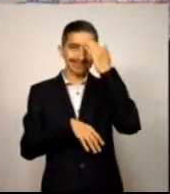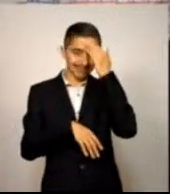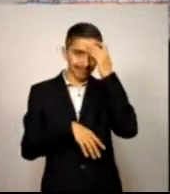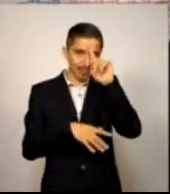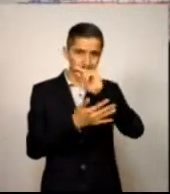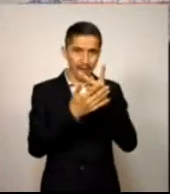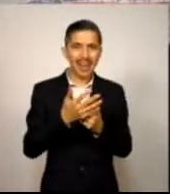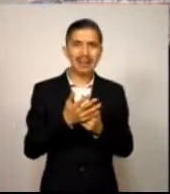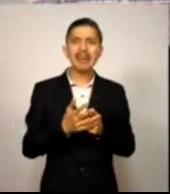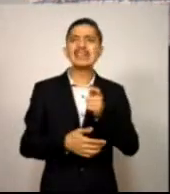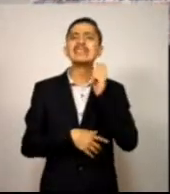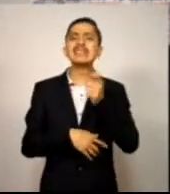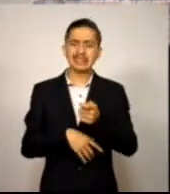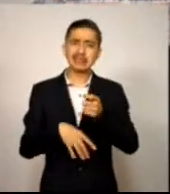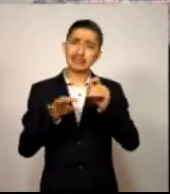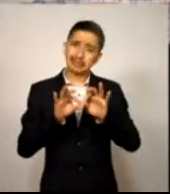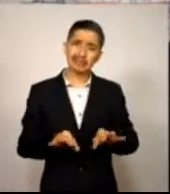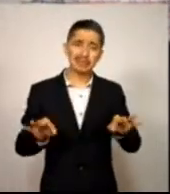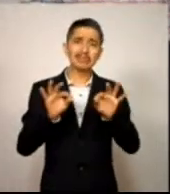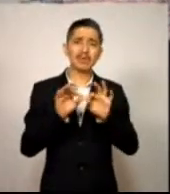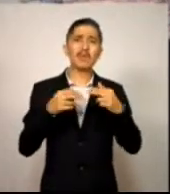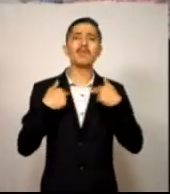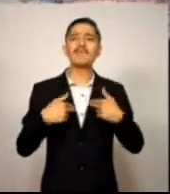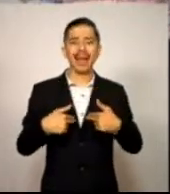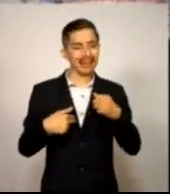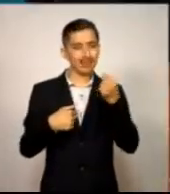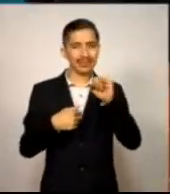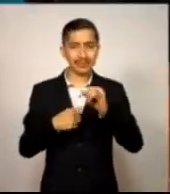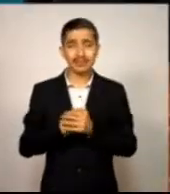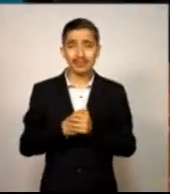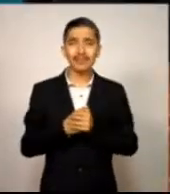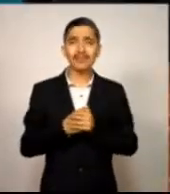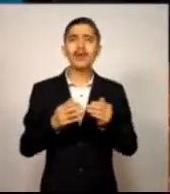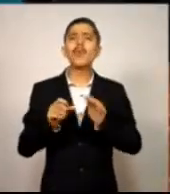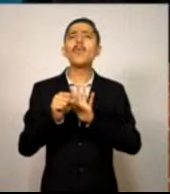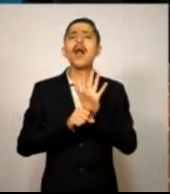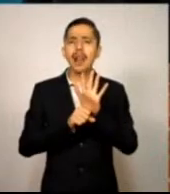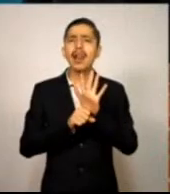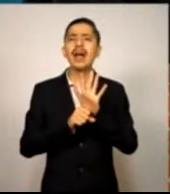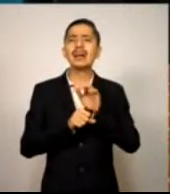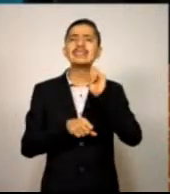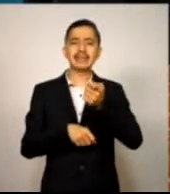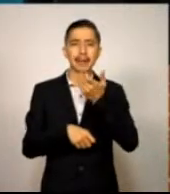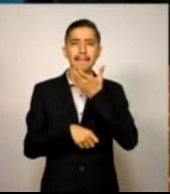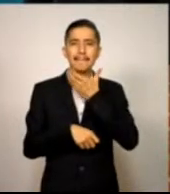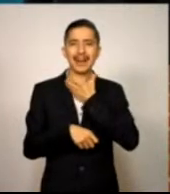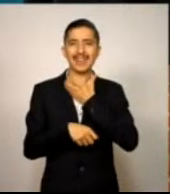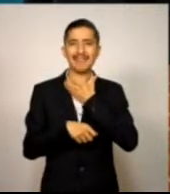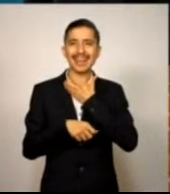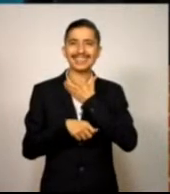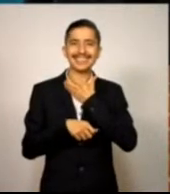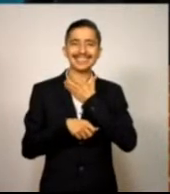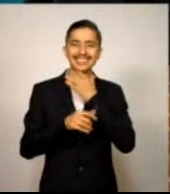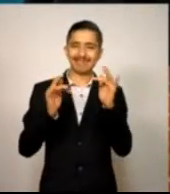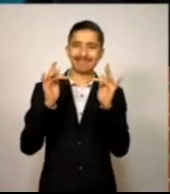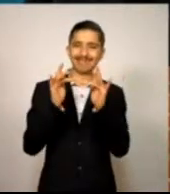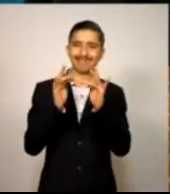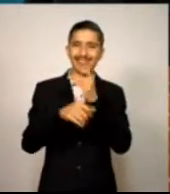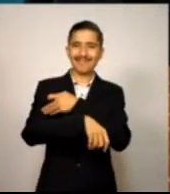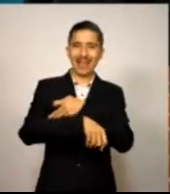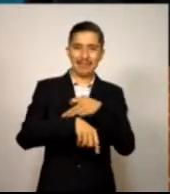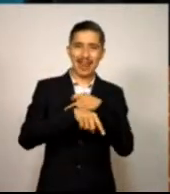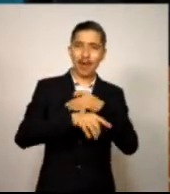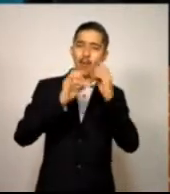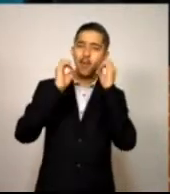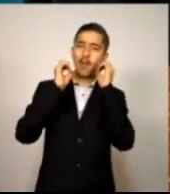querido y tan reconocido por lo que significa en términos humanos y me refiero a las